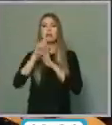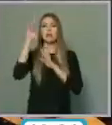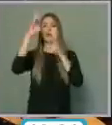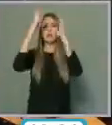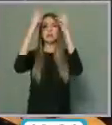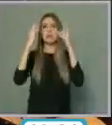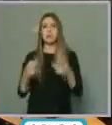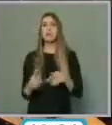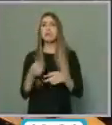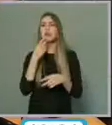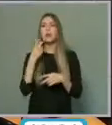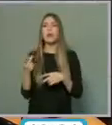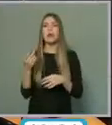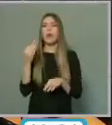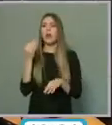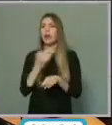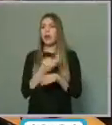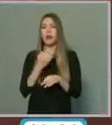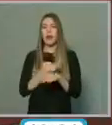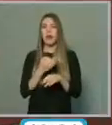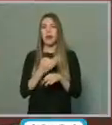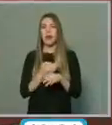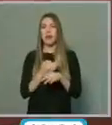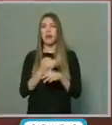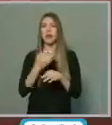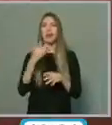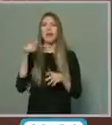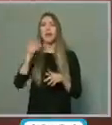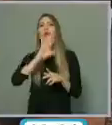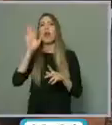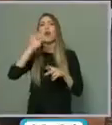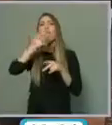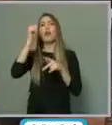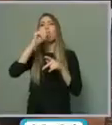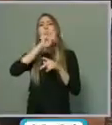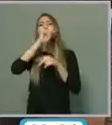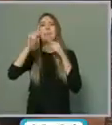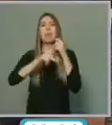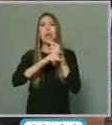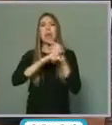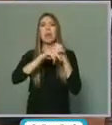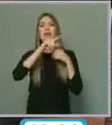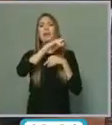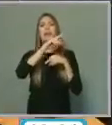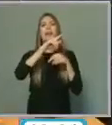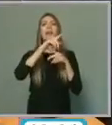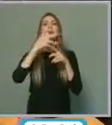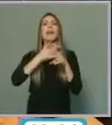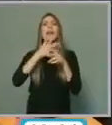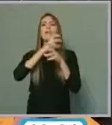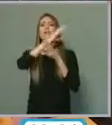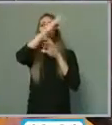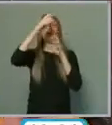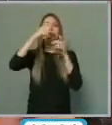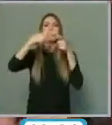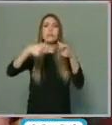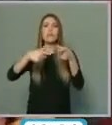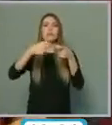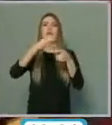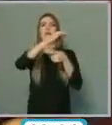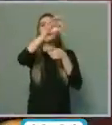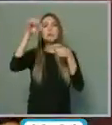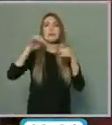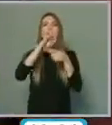ahí tenemos orbitando millones de la basura espacial, ¿no? Alrededor del planeta. En efecto, lo que comentas es muy relevante también. En